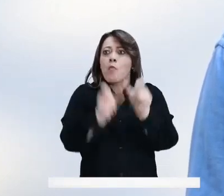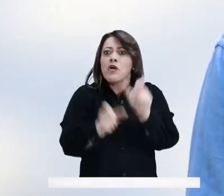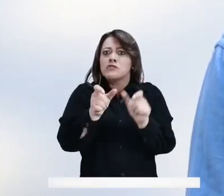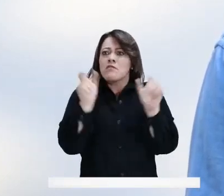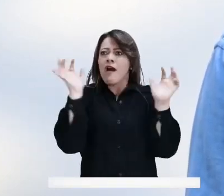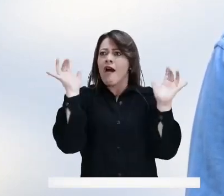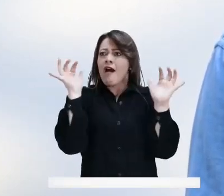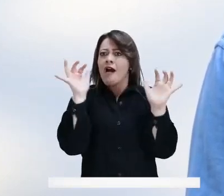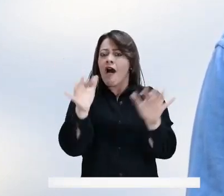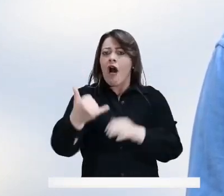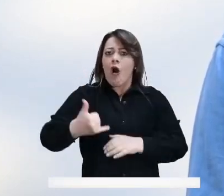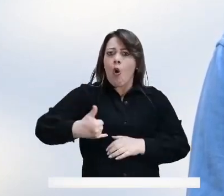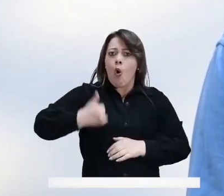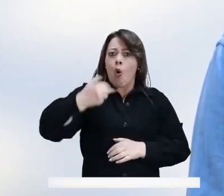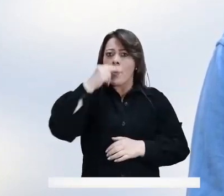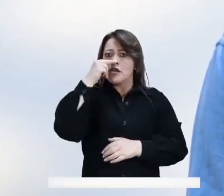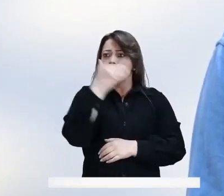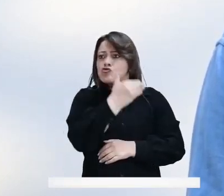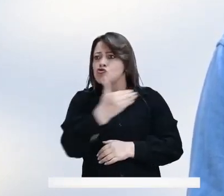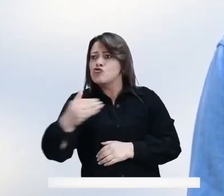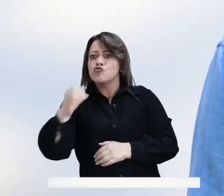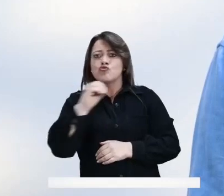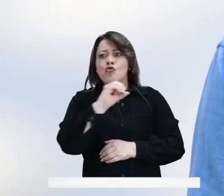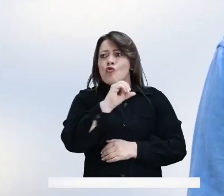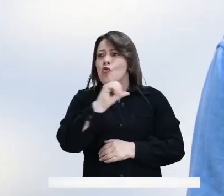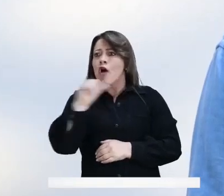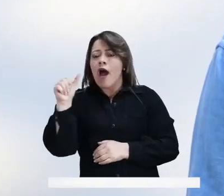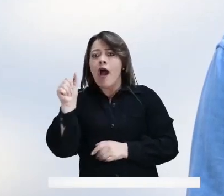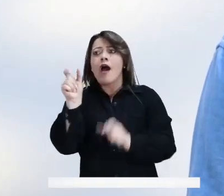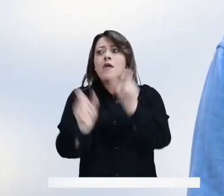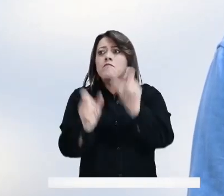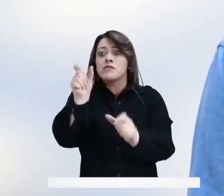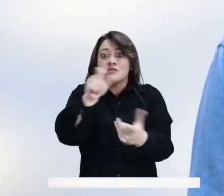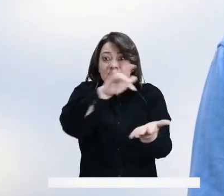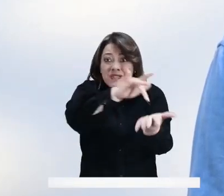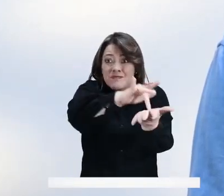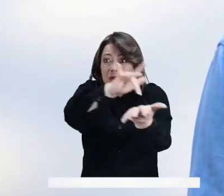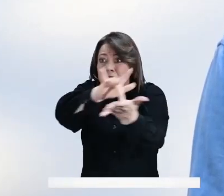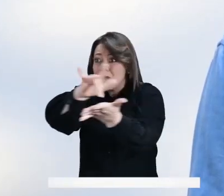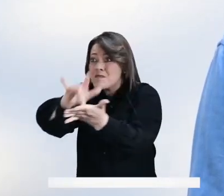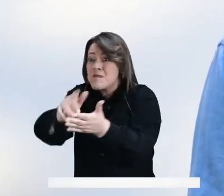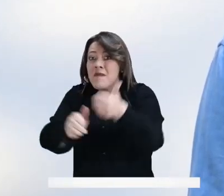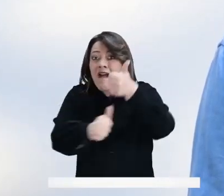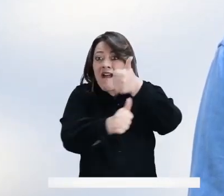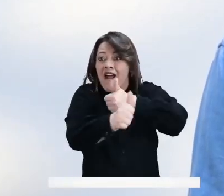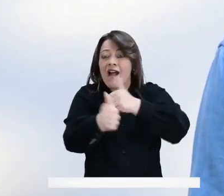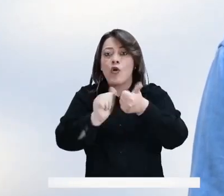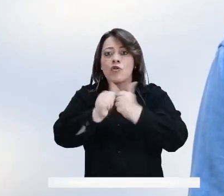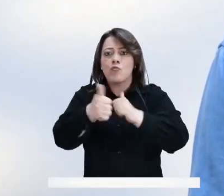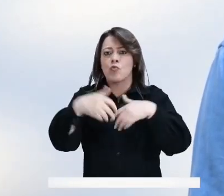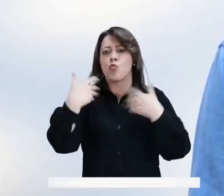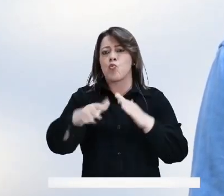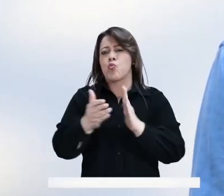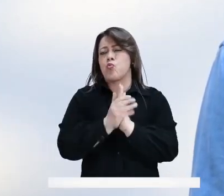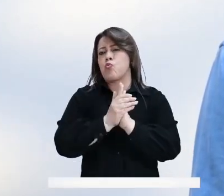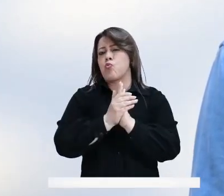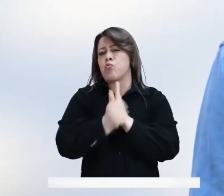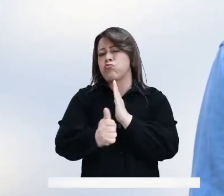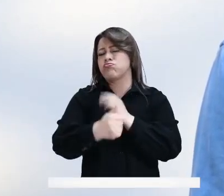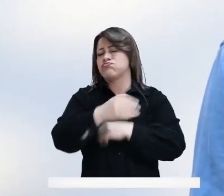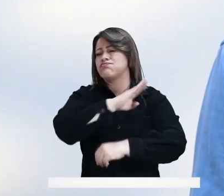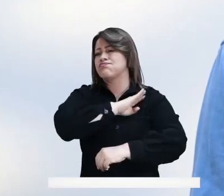maravillosa. Estos jóvenes, niños, personas que participan en cada una de estas disciplinas